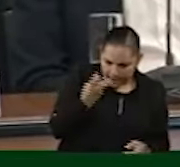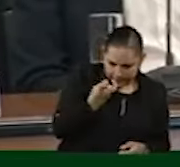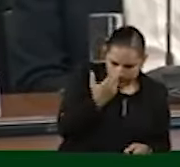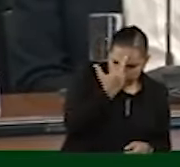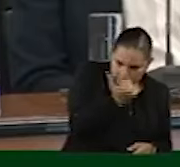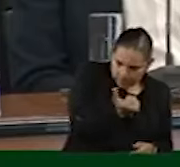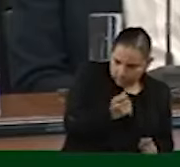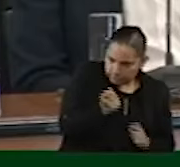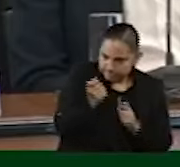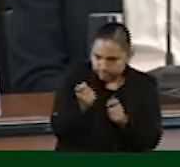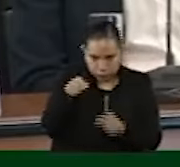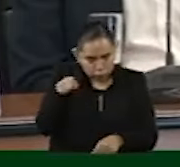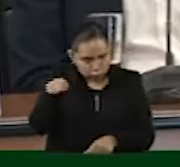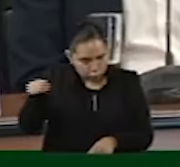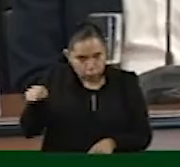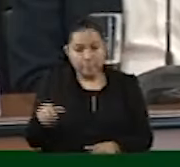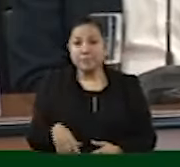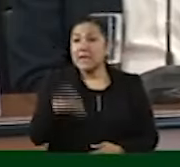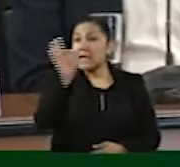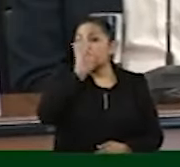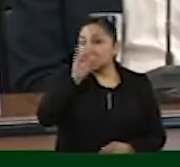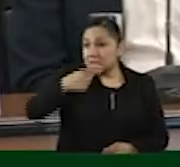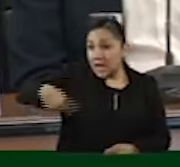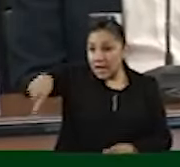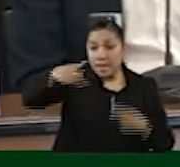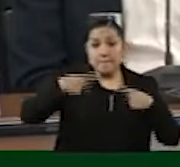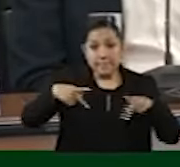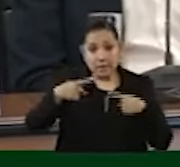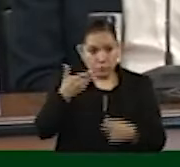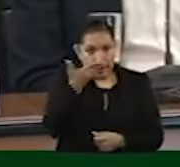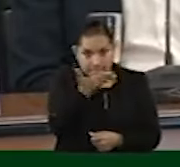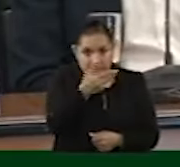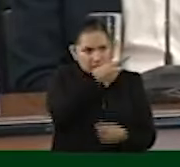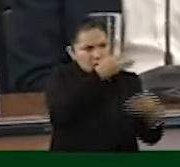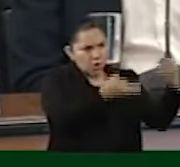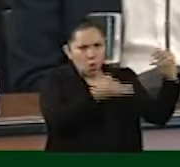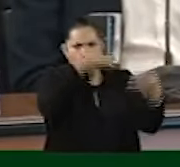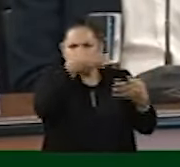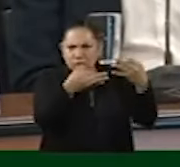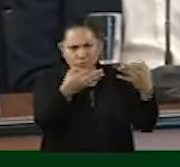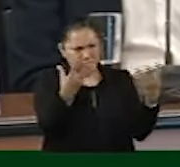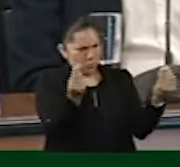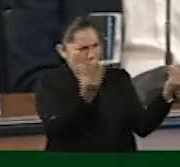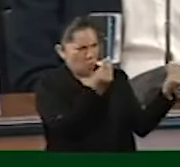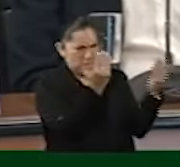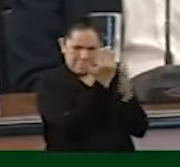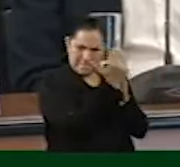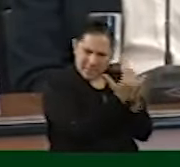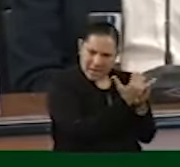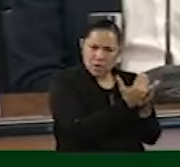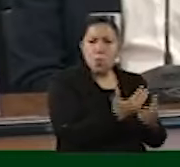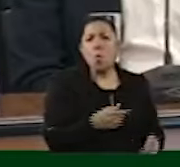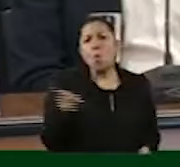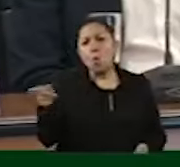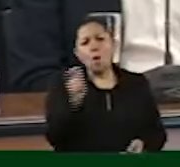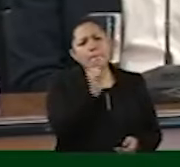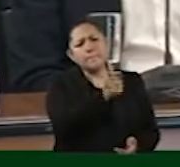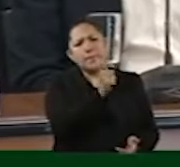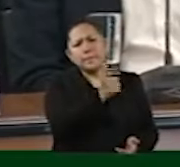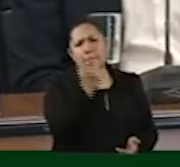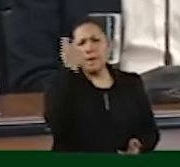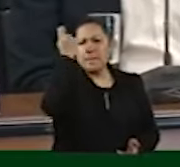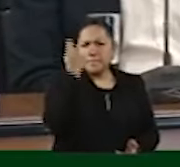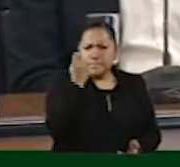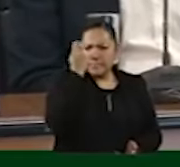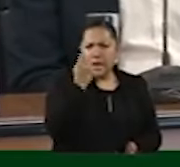se reduzca la corte de que desaparezcan las pensiones vitalicias de que se ajuste al